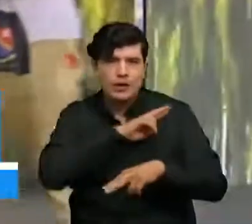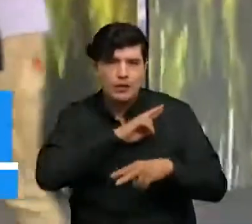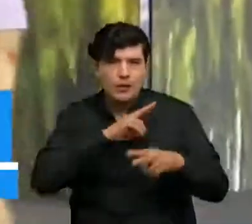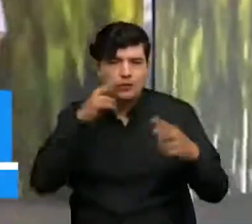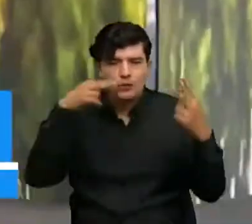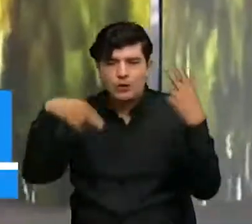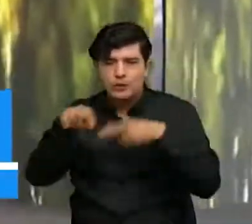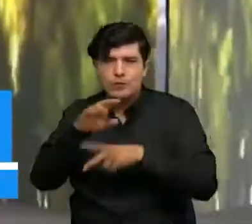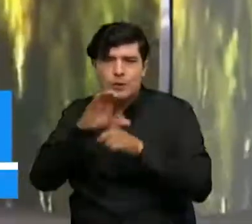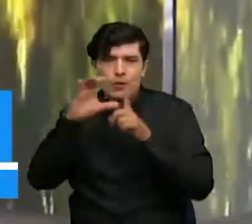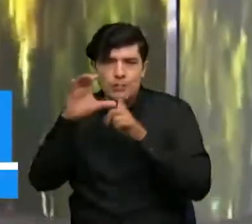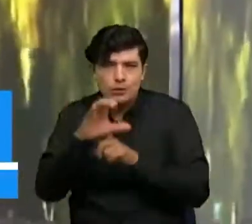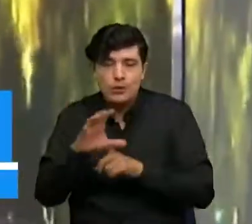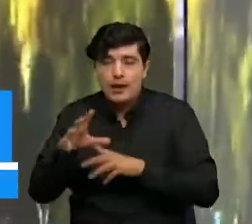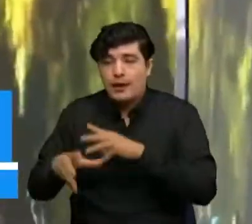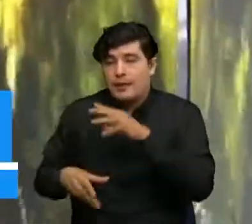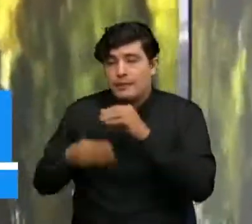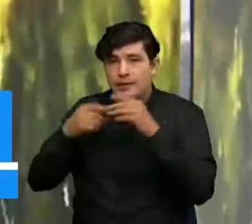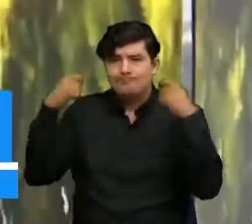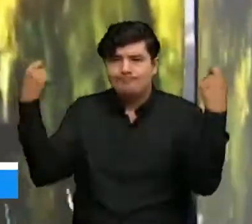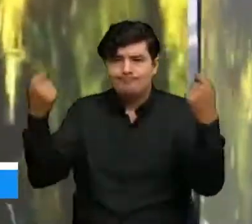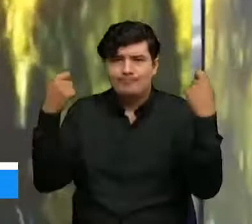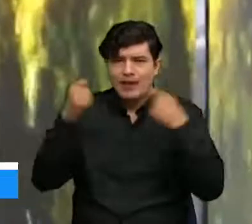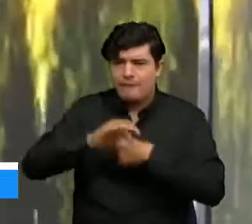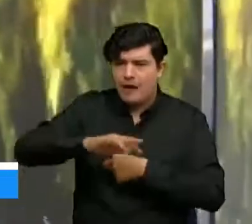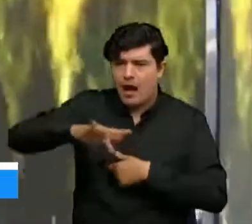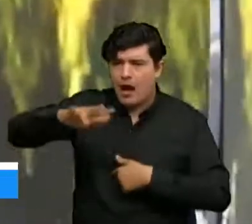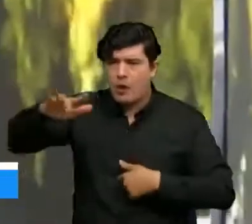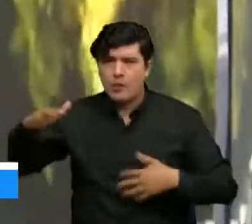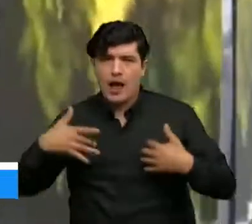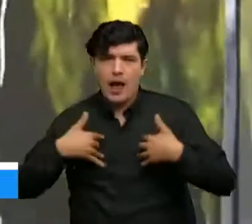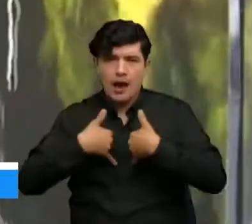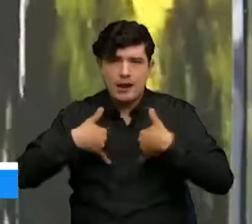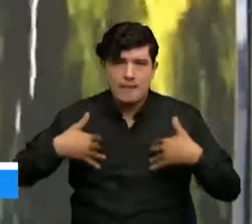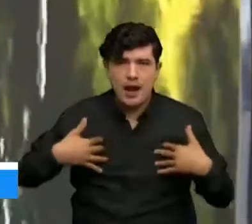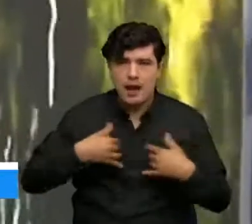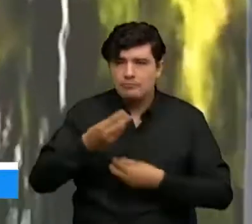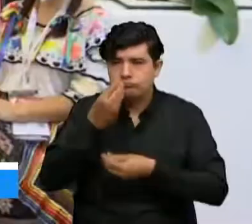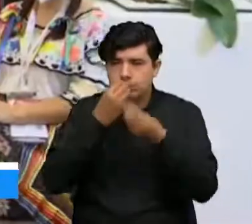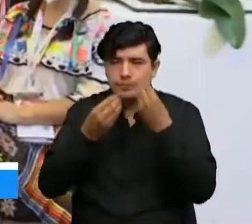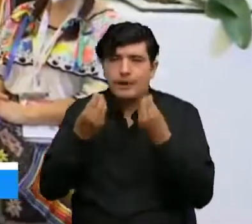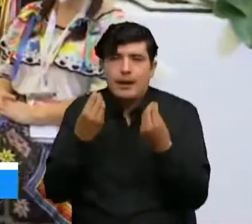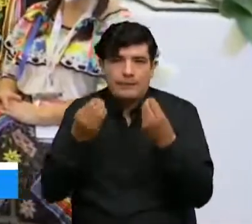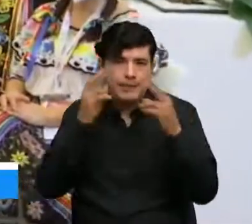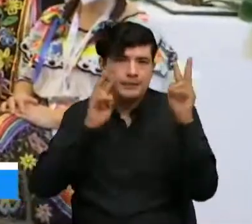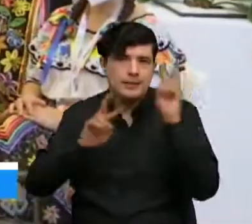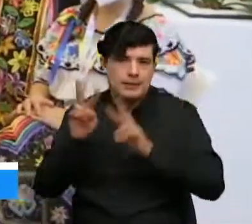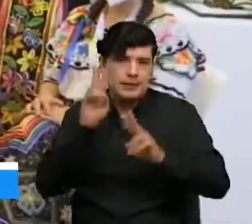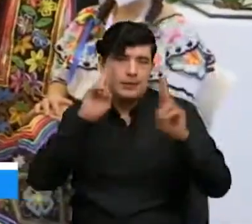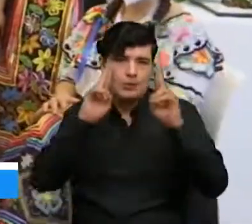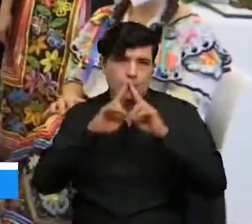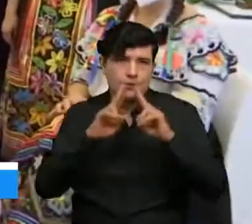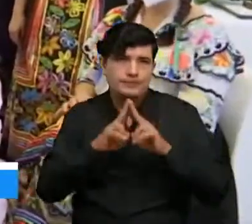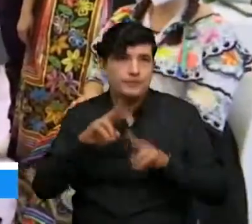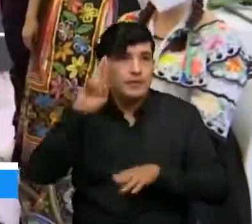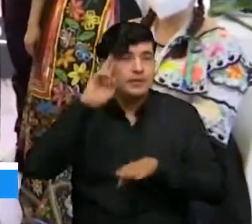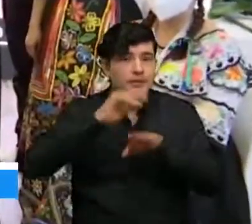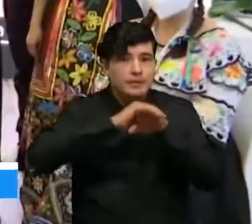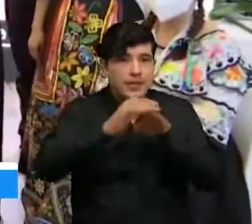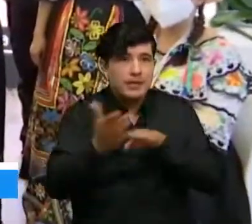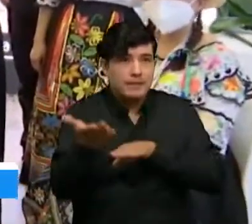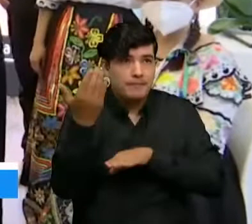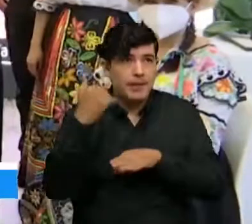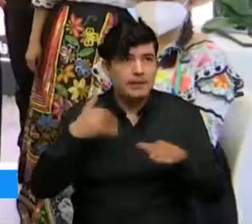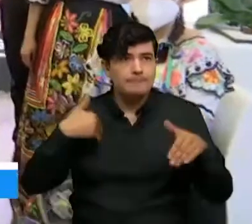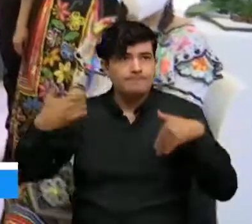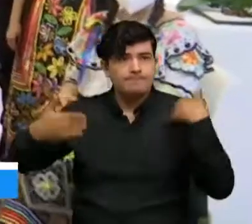supuesto, toda una completa oferta de fauna y flora para visitar y conocer. Queremos invitarlos para que vengan y